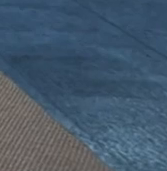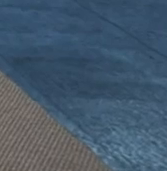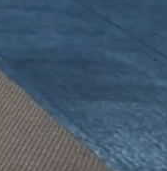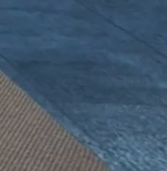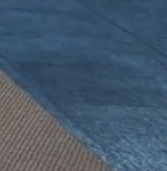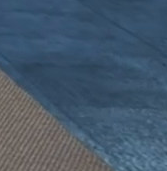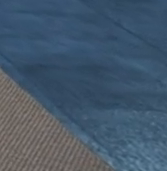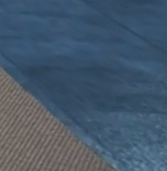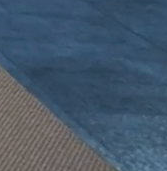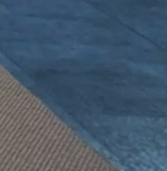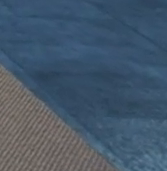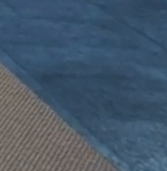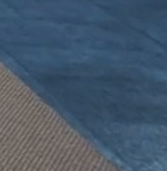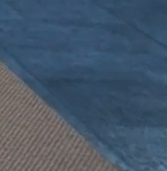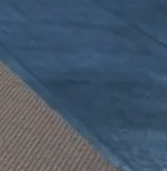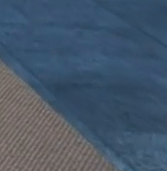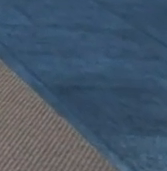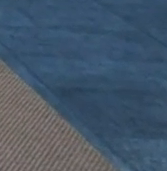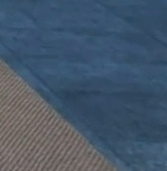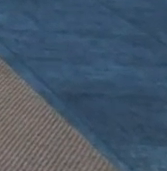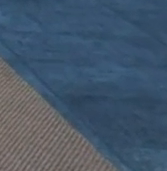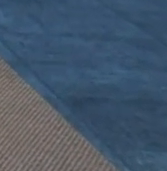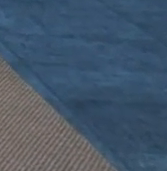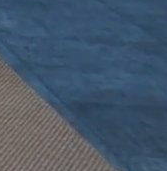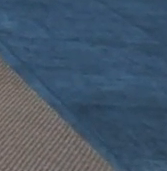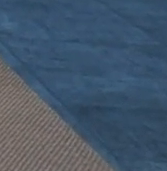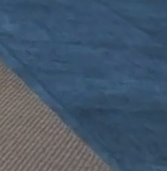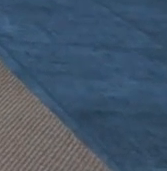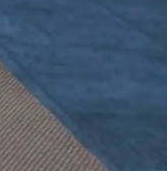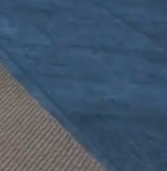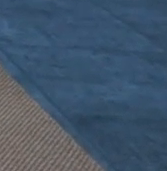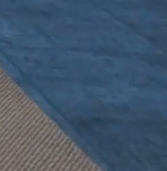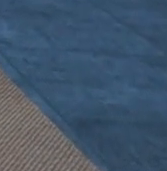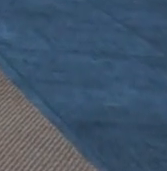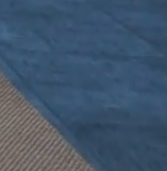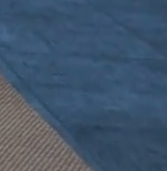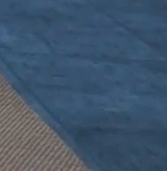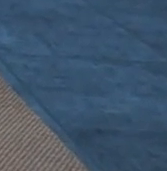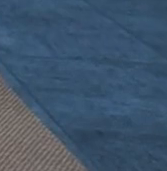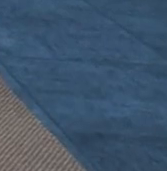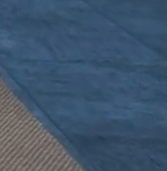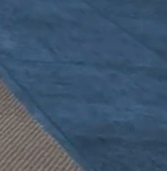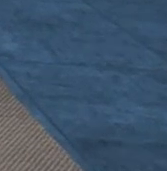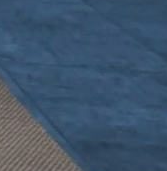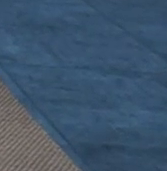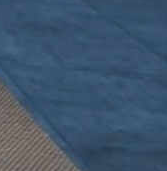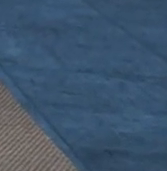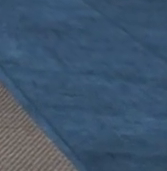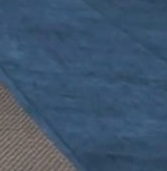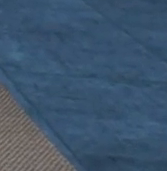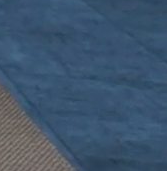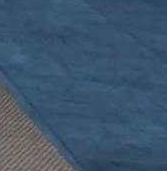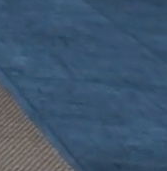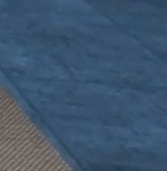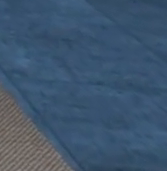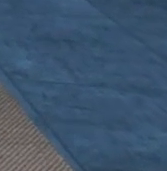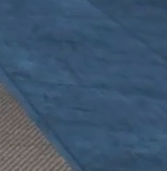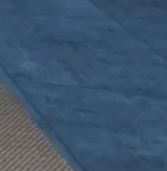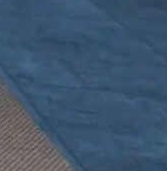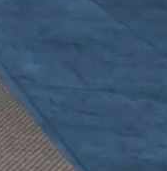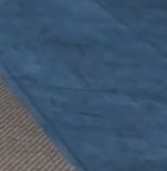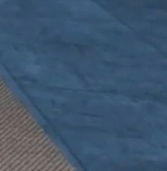un poco ya también como retrógrada que es el apellido de casada señora este Cómo